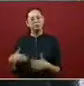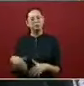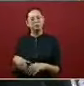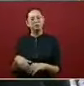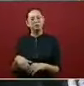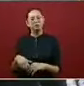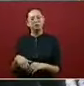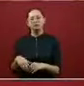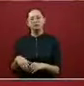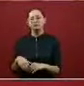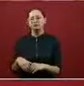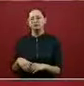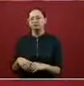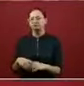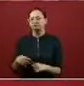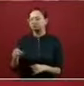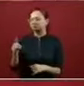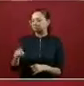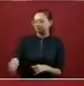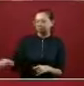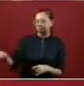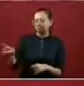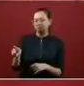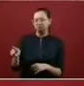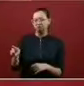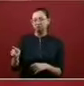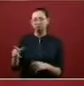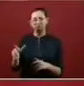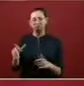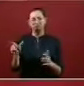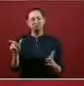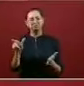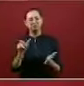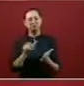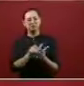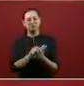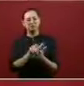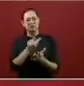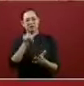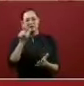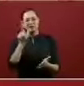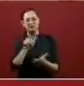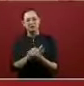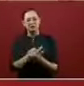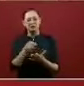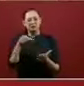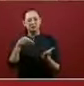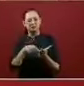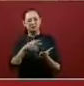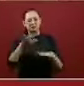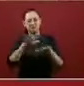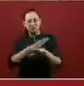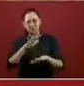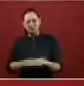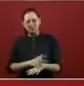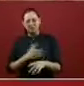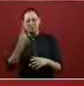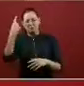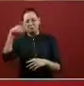se oponían a reformas para castigar el influyentismo